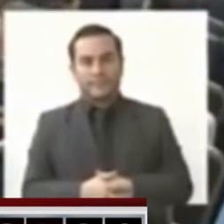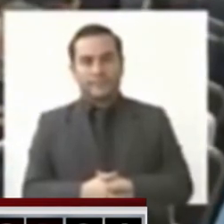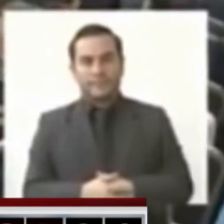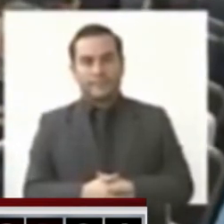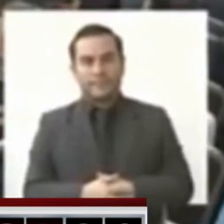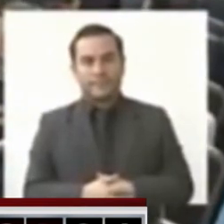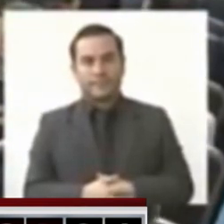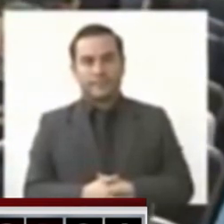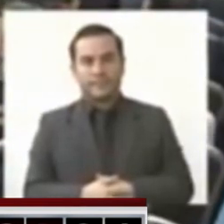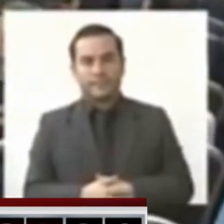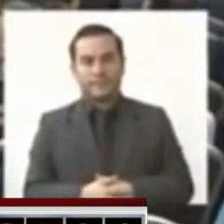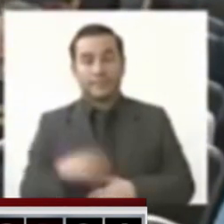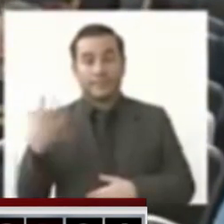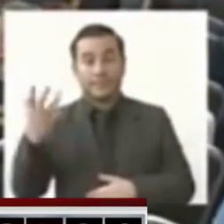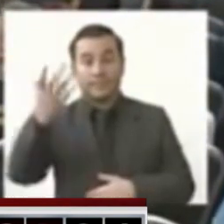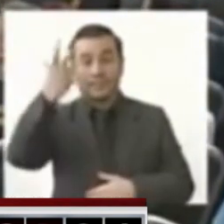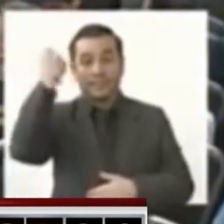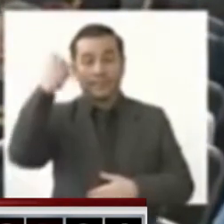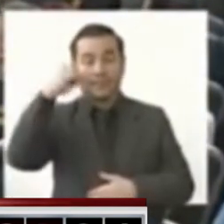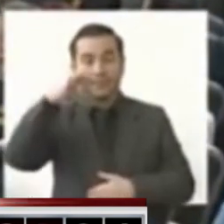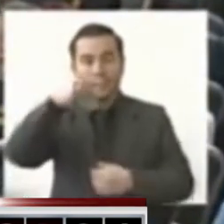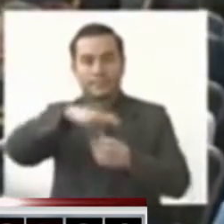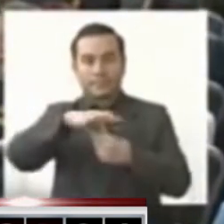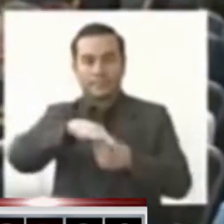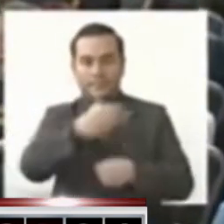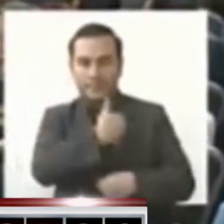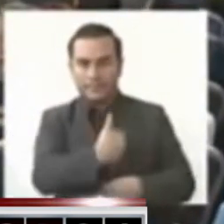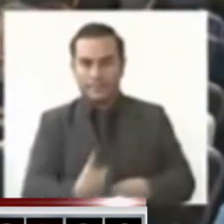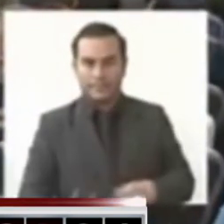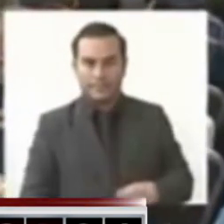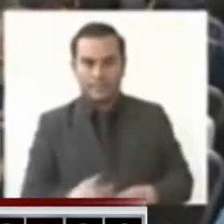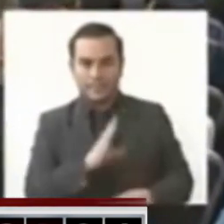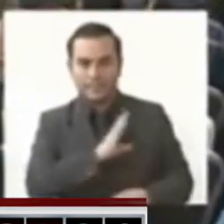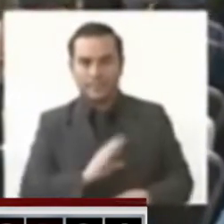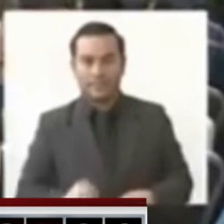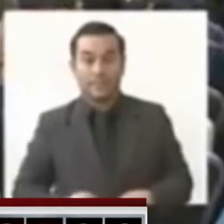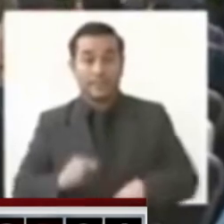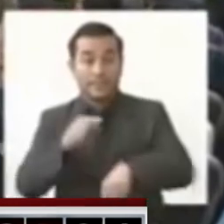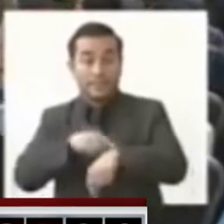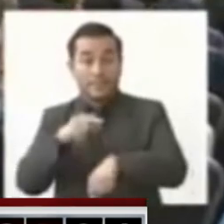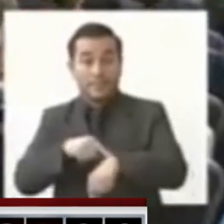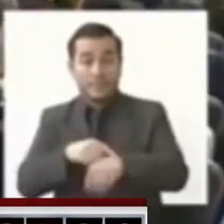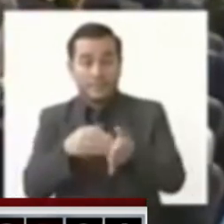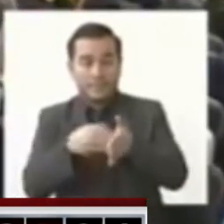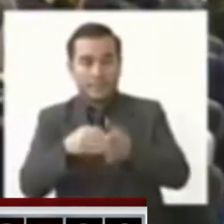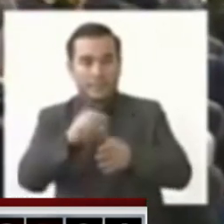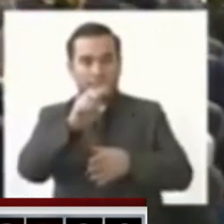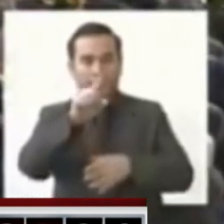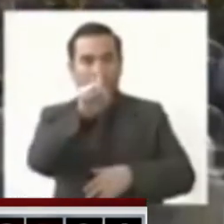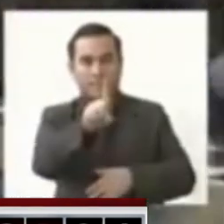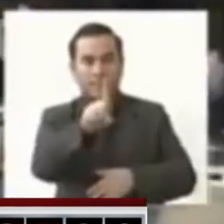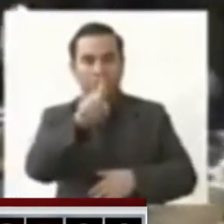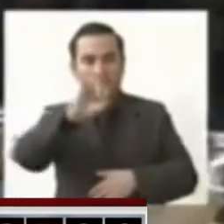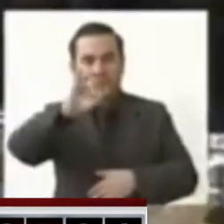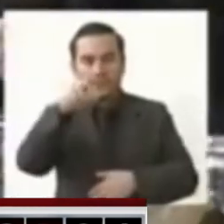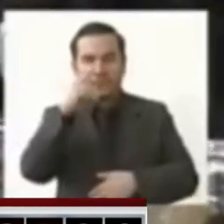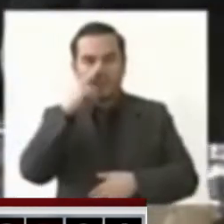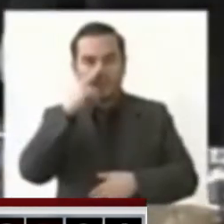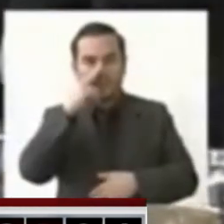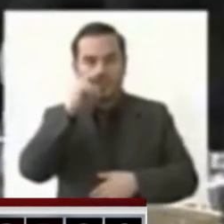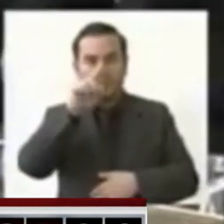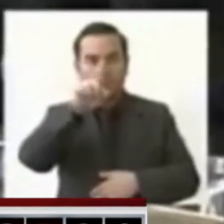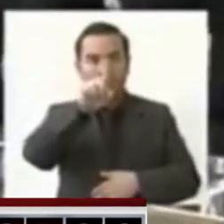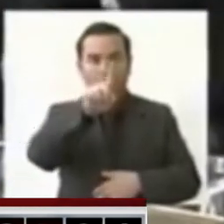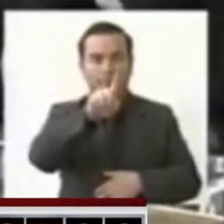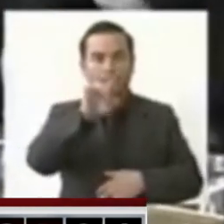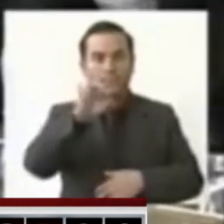Se proclamó electo de la República de El Salvador para el periodo comprendido del 1 de junio del año